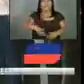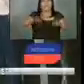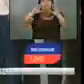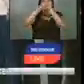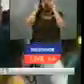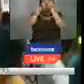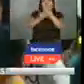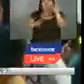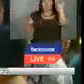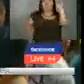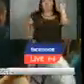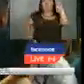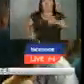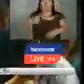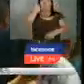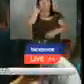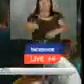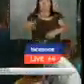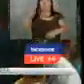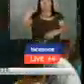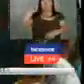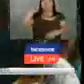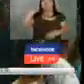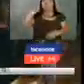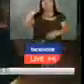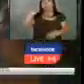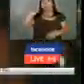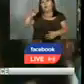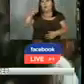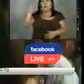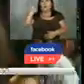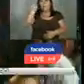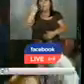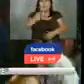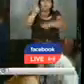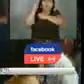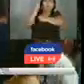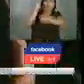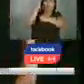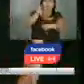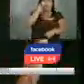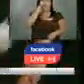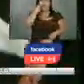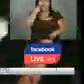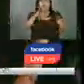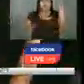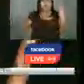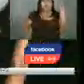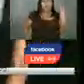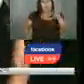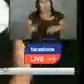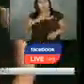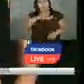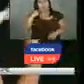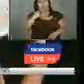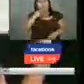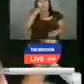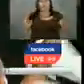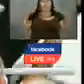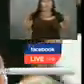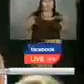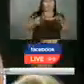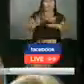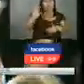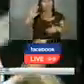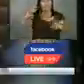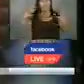de Weather Arturo Meléndez, un sindicalista asesinado hace dos años en San Salvador. En el lugar se concentraron compañeros de